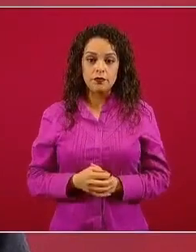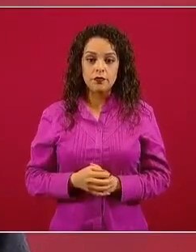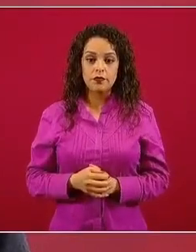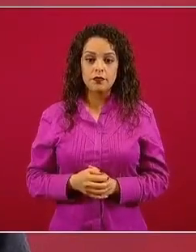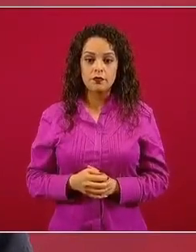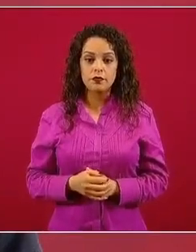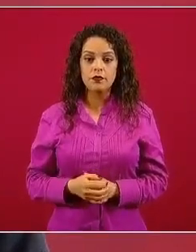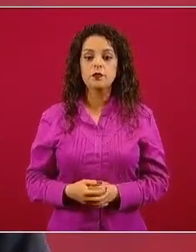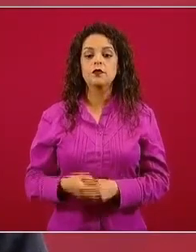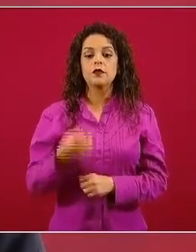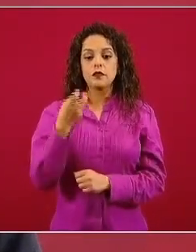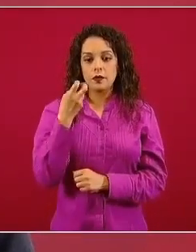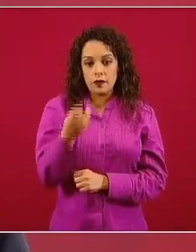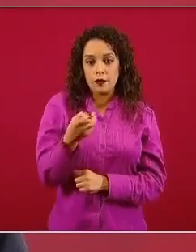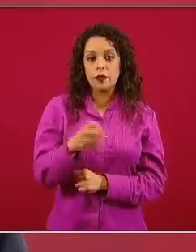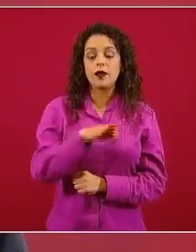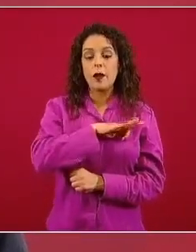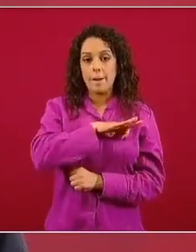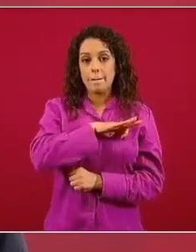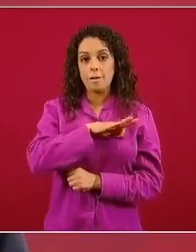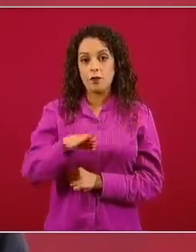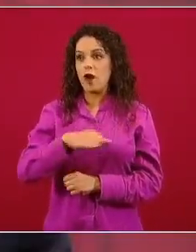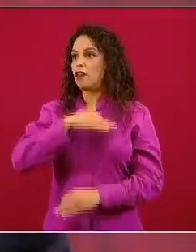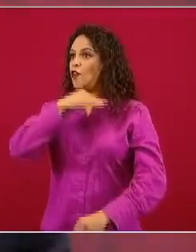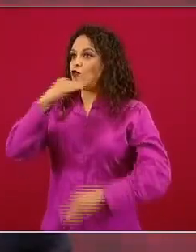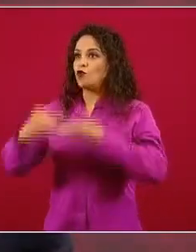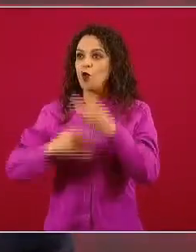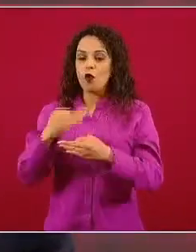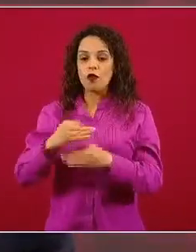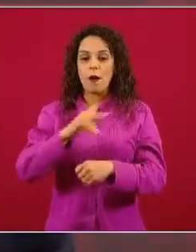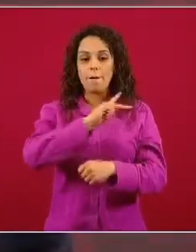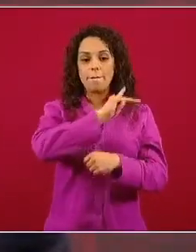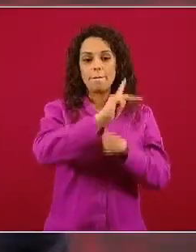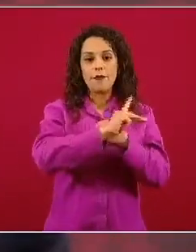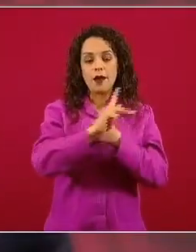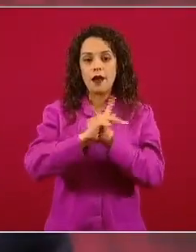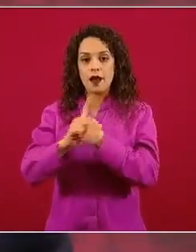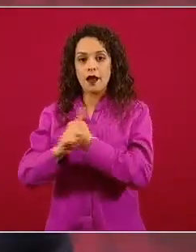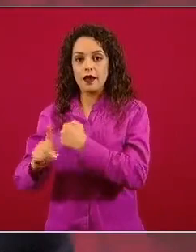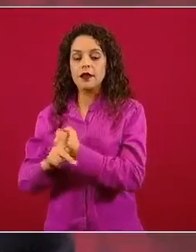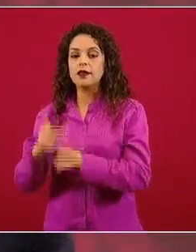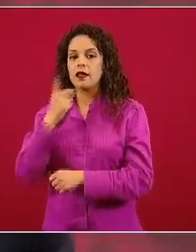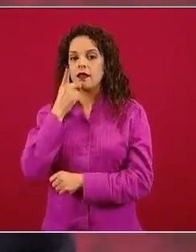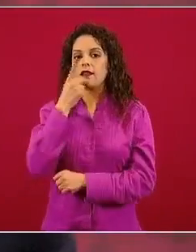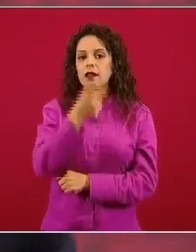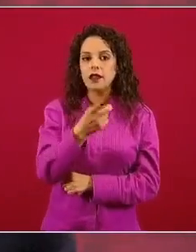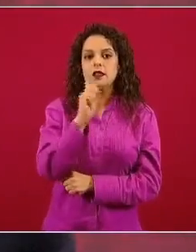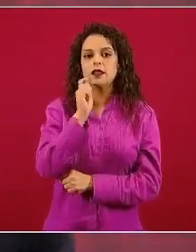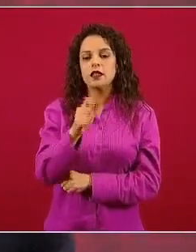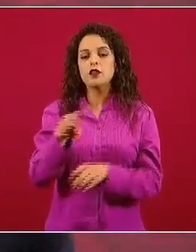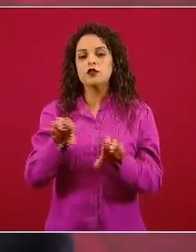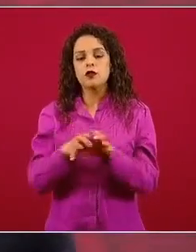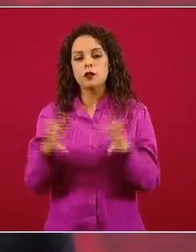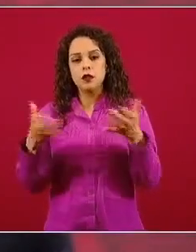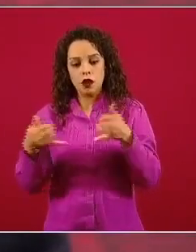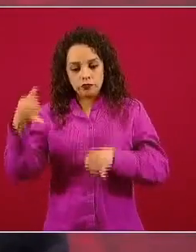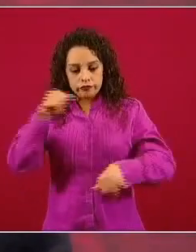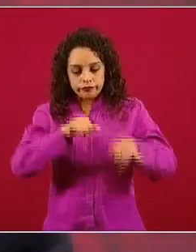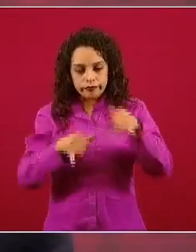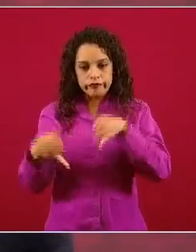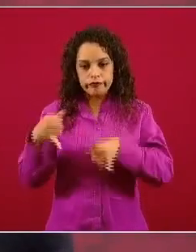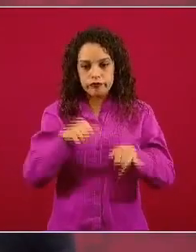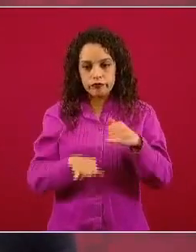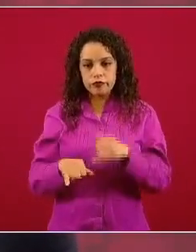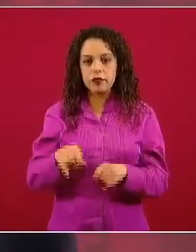pueda poner a disposición de todos los países la composición y en su momento los diferentes elementos que